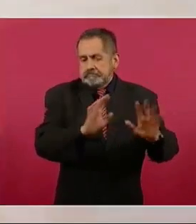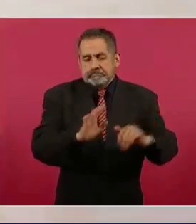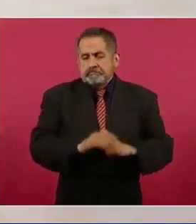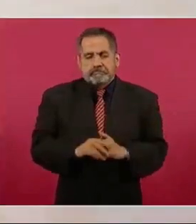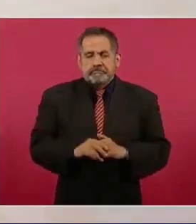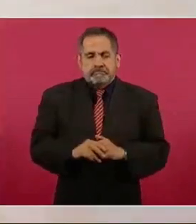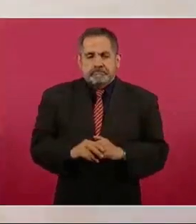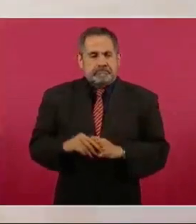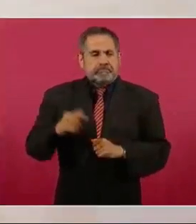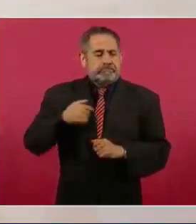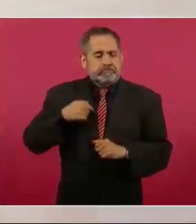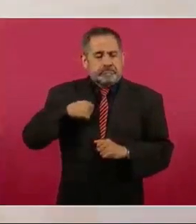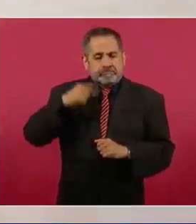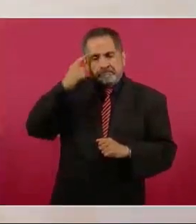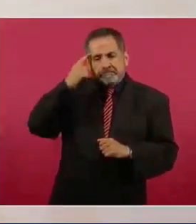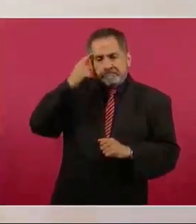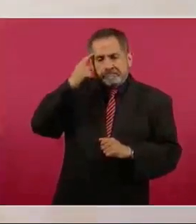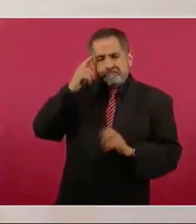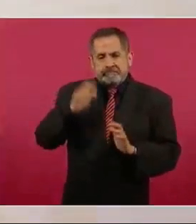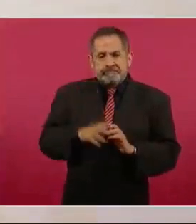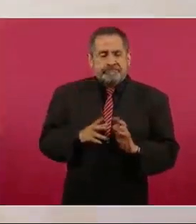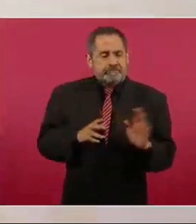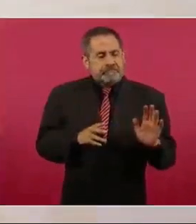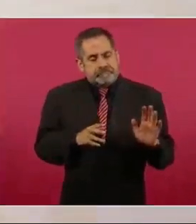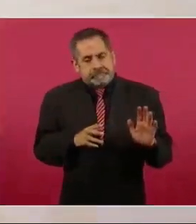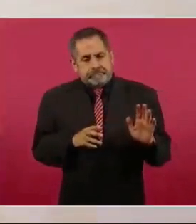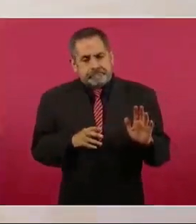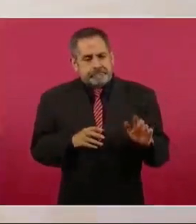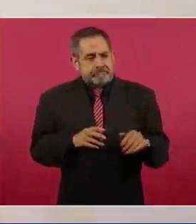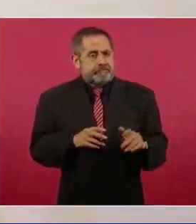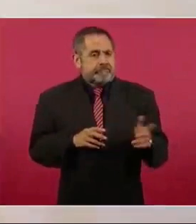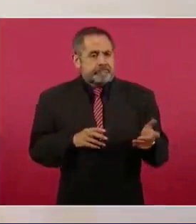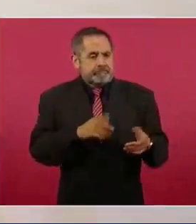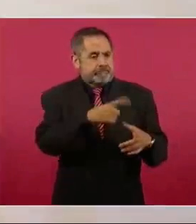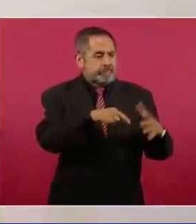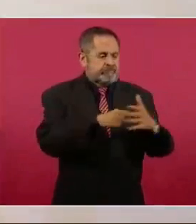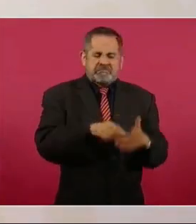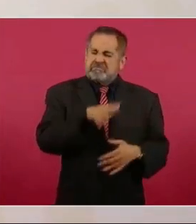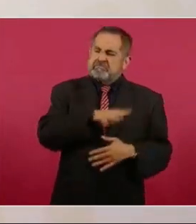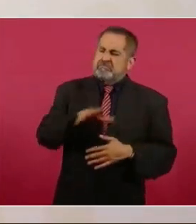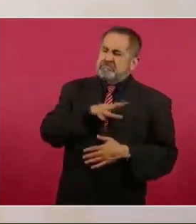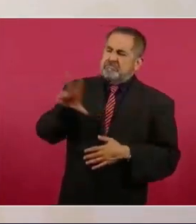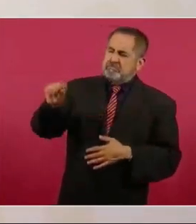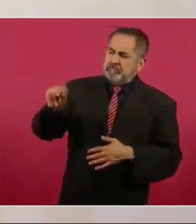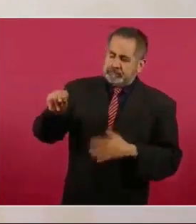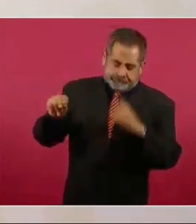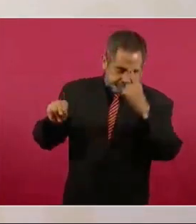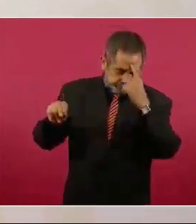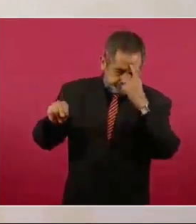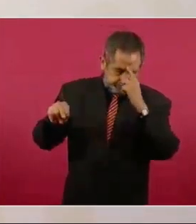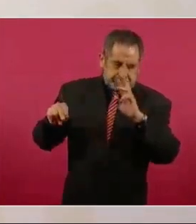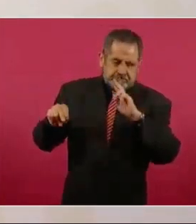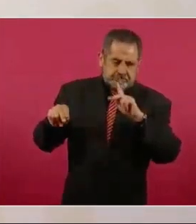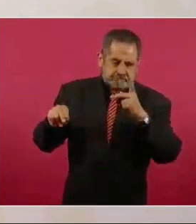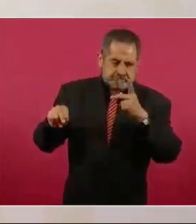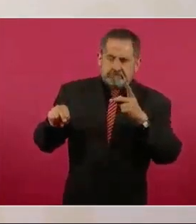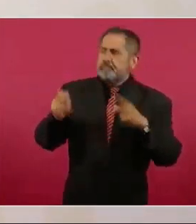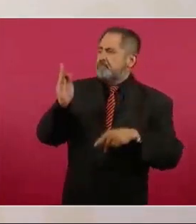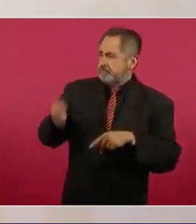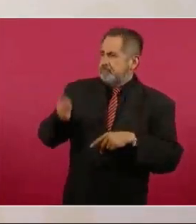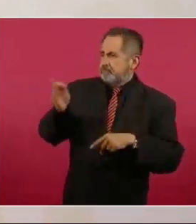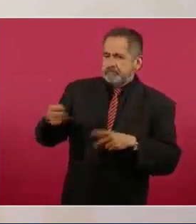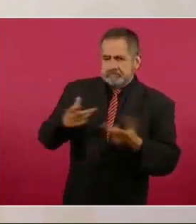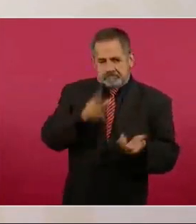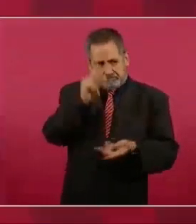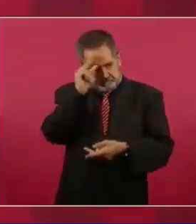Yo pienso que es de sabios cambiar de opinión